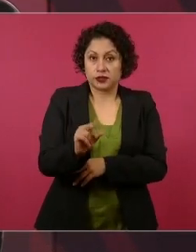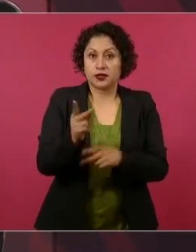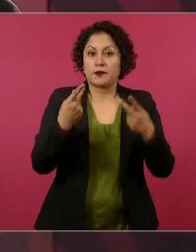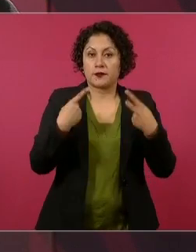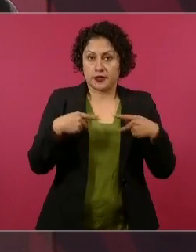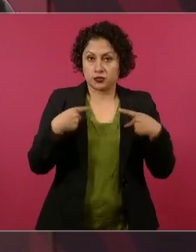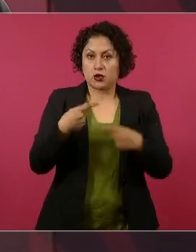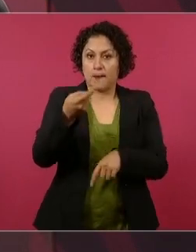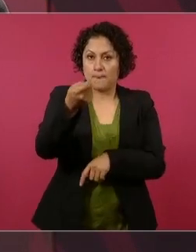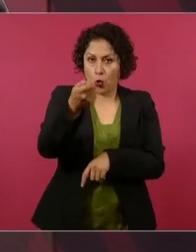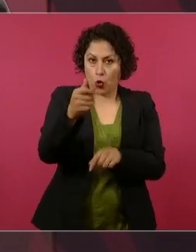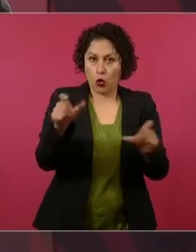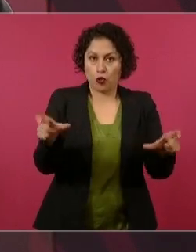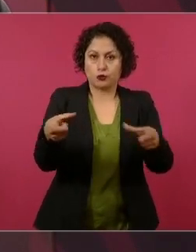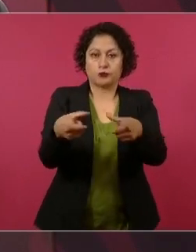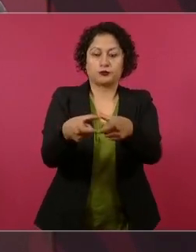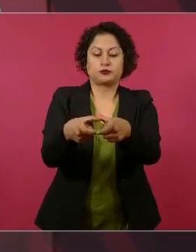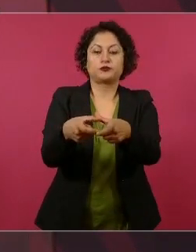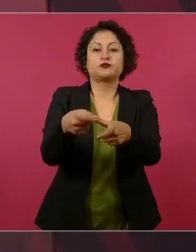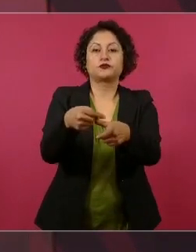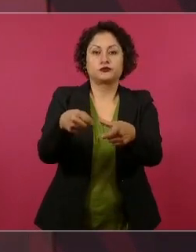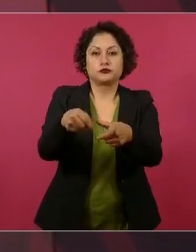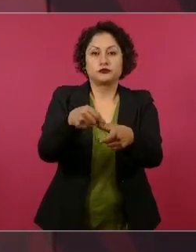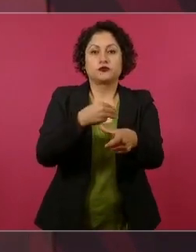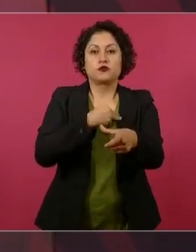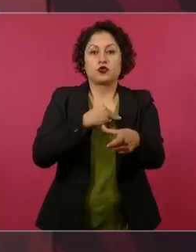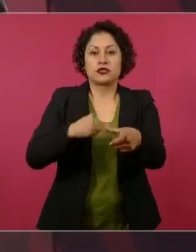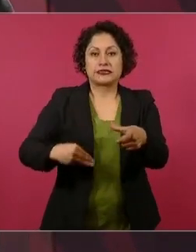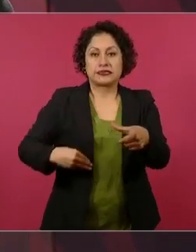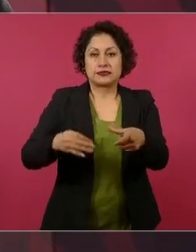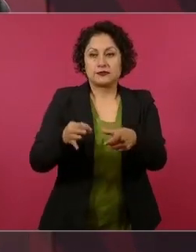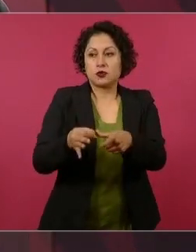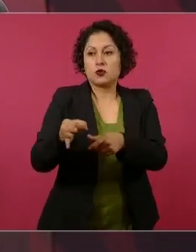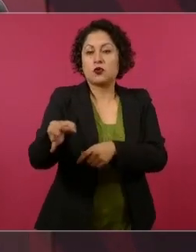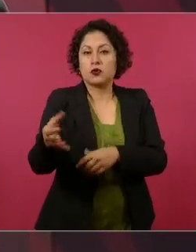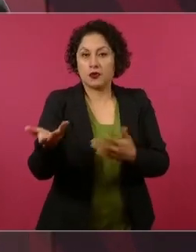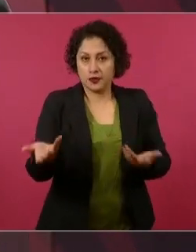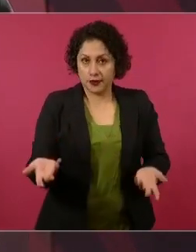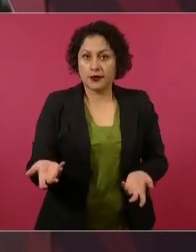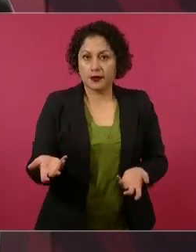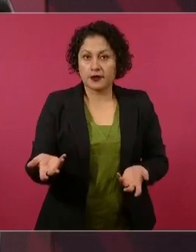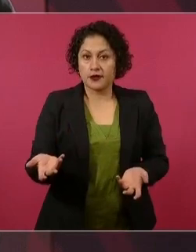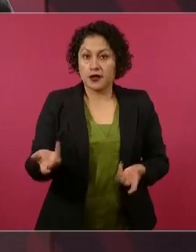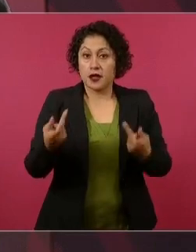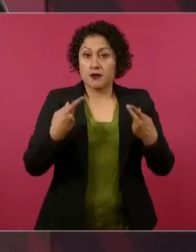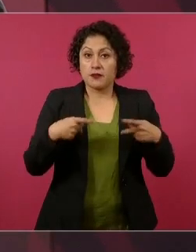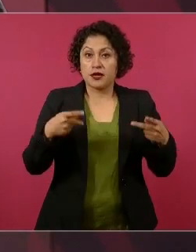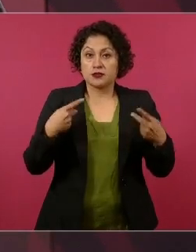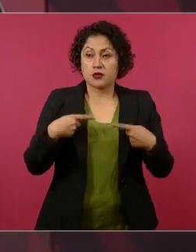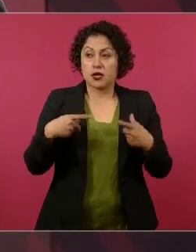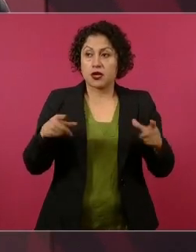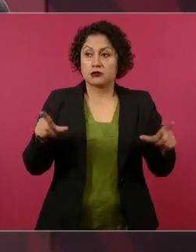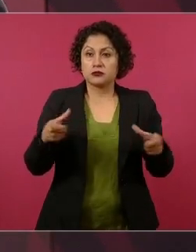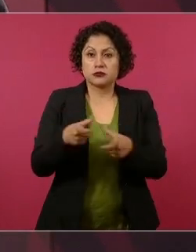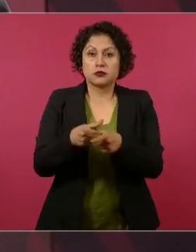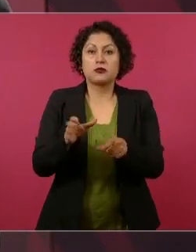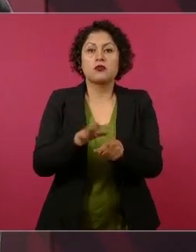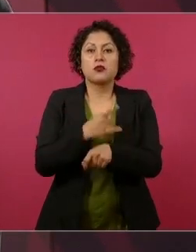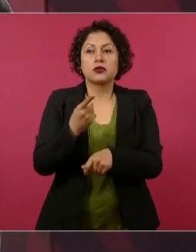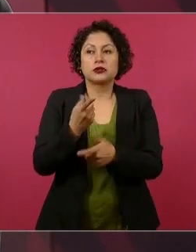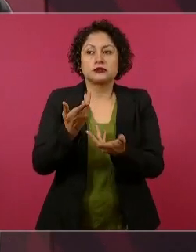1980. Se quedaron sin población porque la gente tuvo que salir de sus pueblos a buscarse la